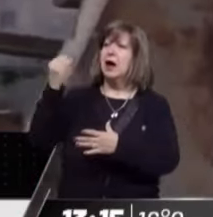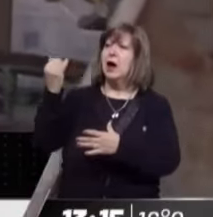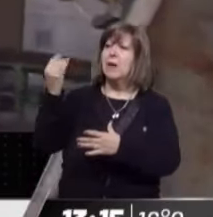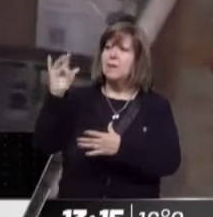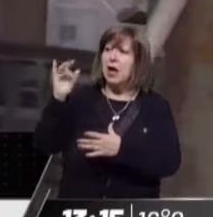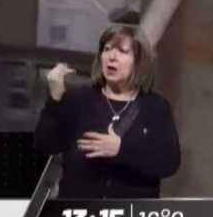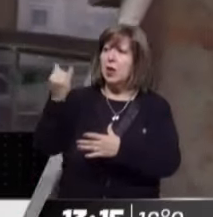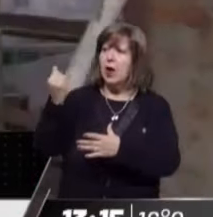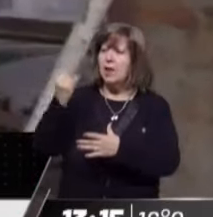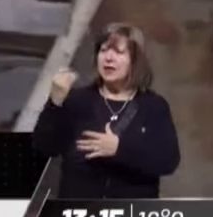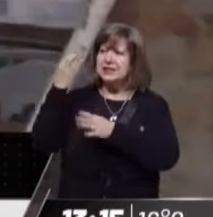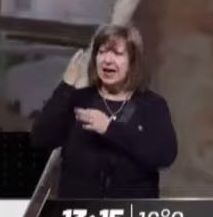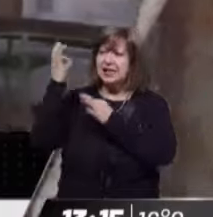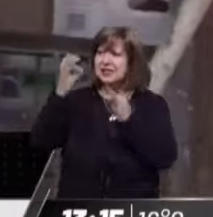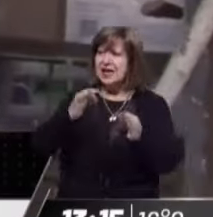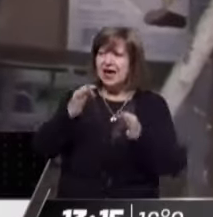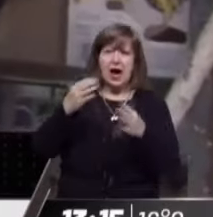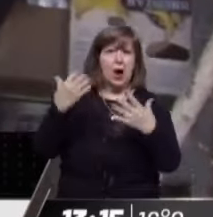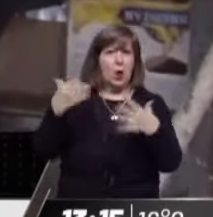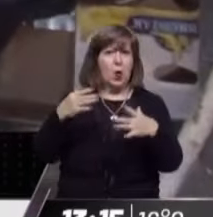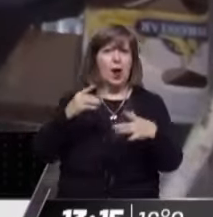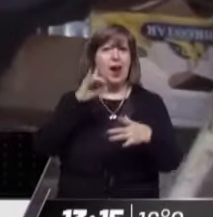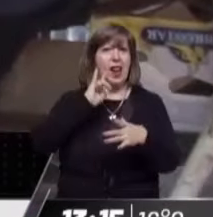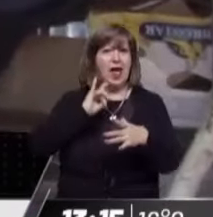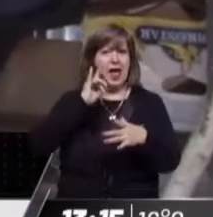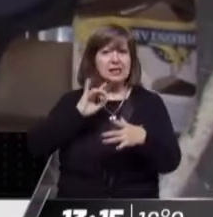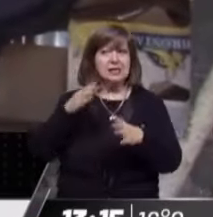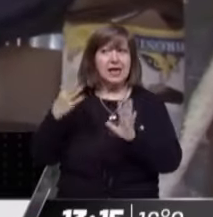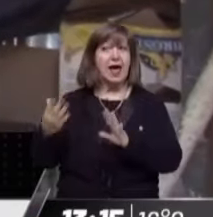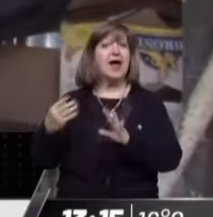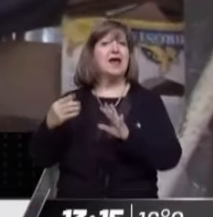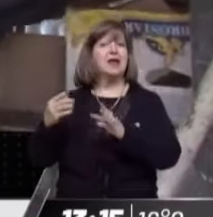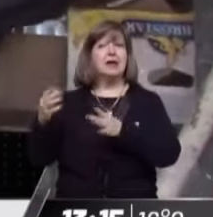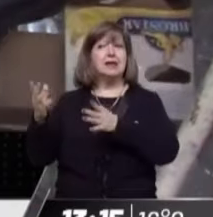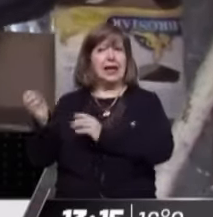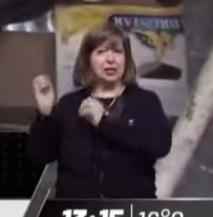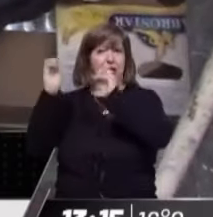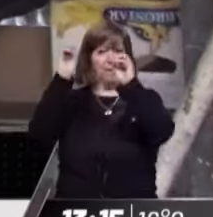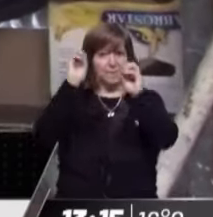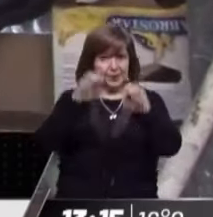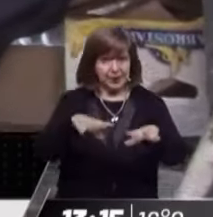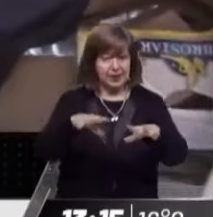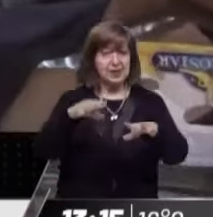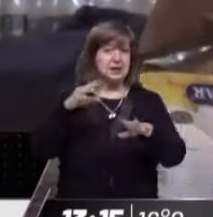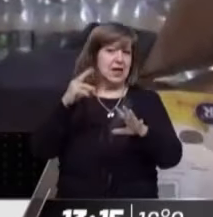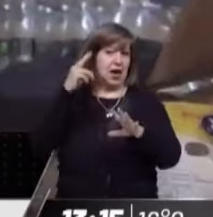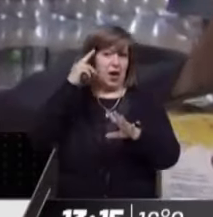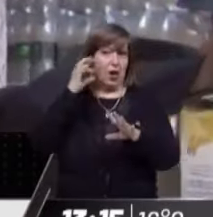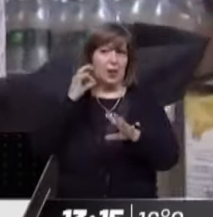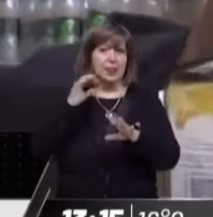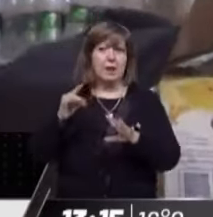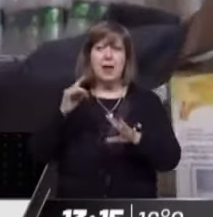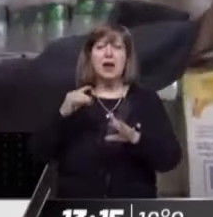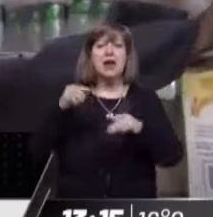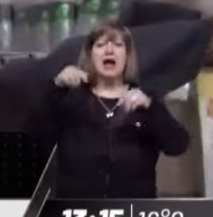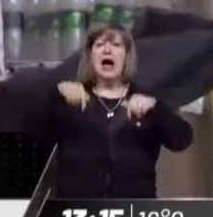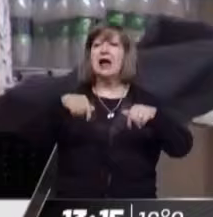centro de conín de laseras e inmediatamente empezamos a distribuir y así ha sido